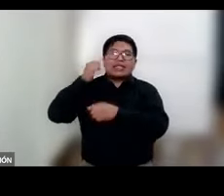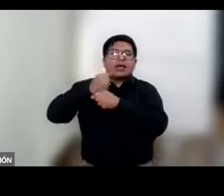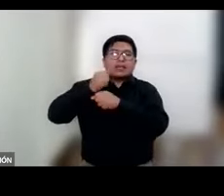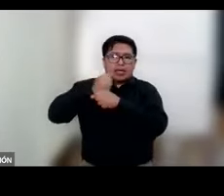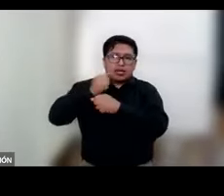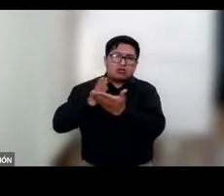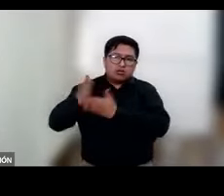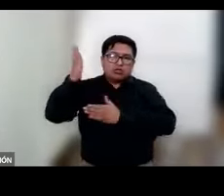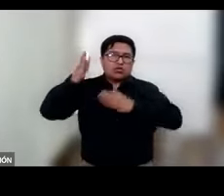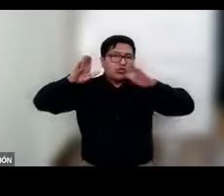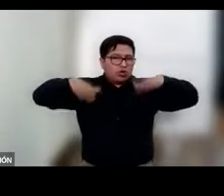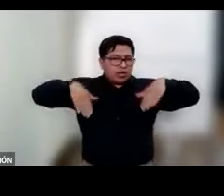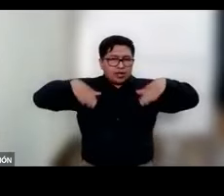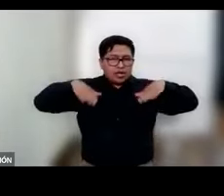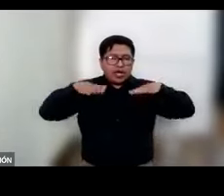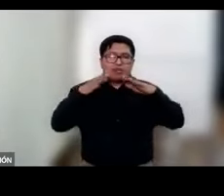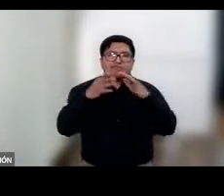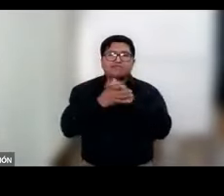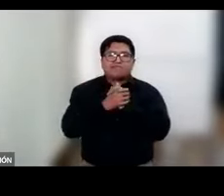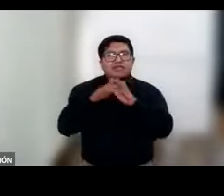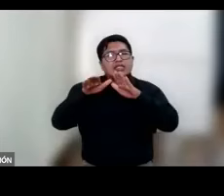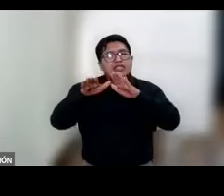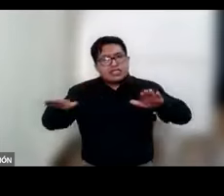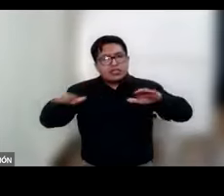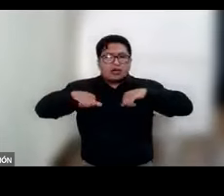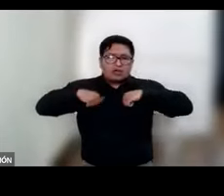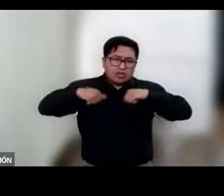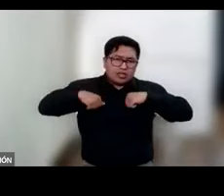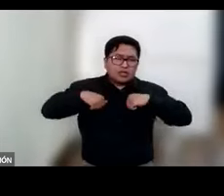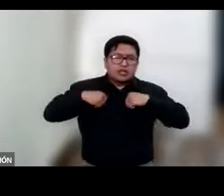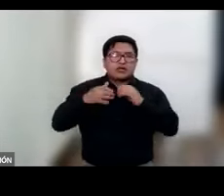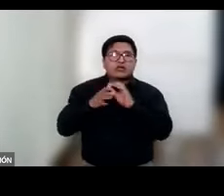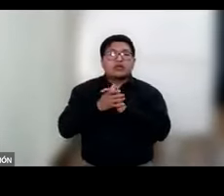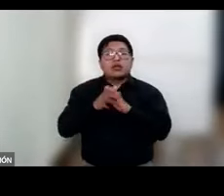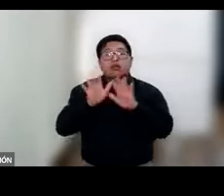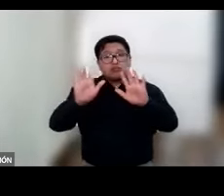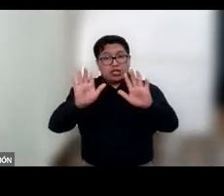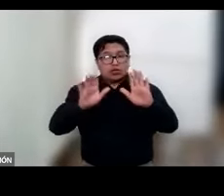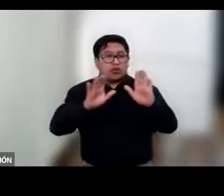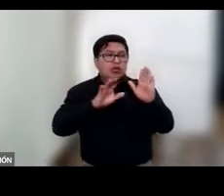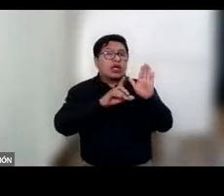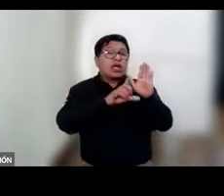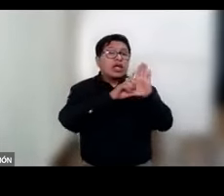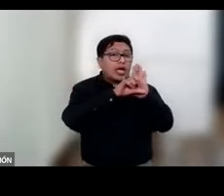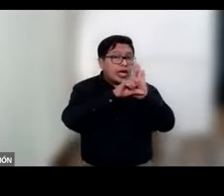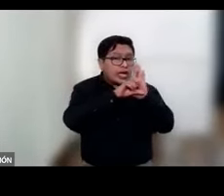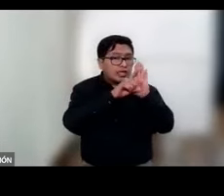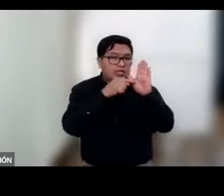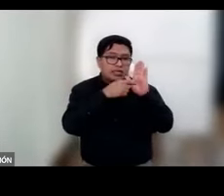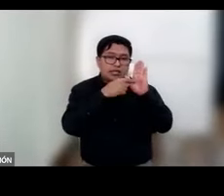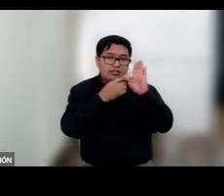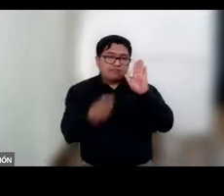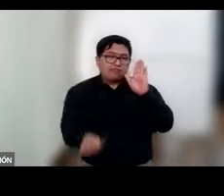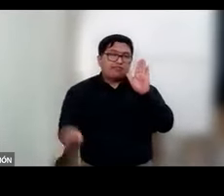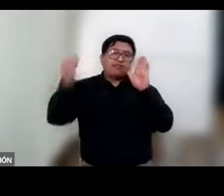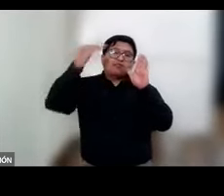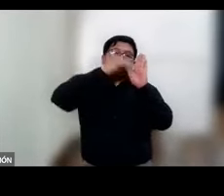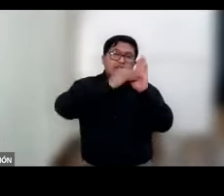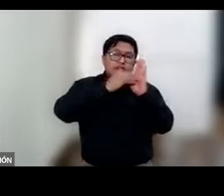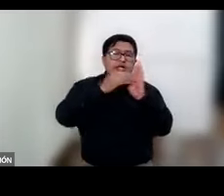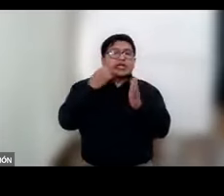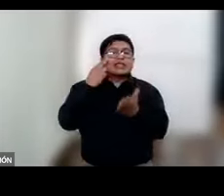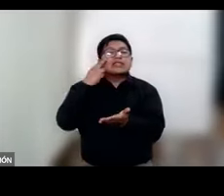el derecho al trabajo de niños niñas y adolescentes pero el código de un pasito más allá al reconocer el